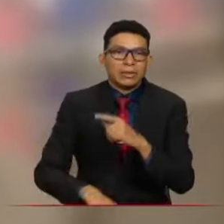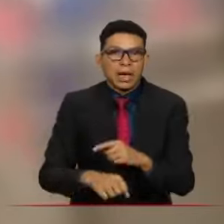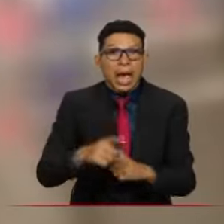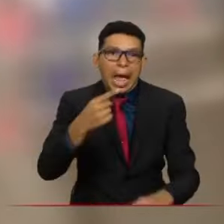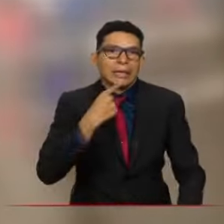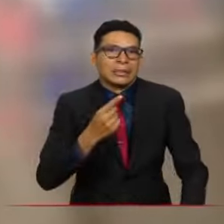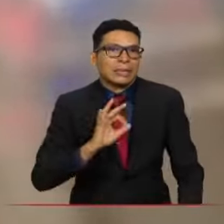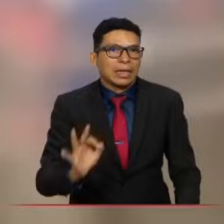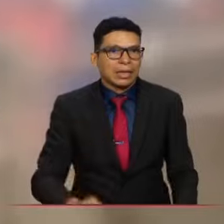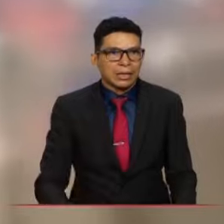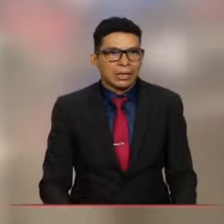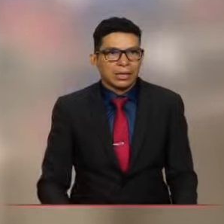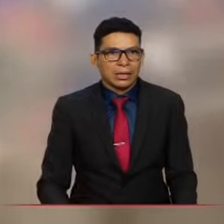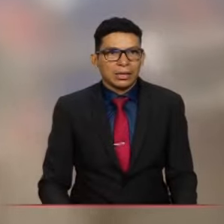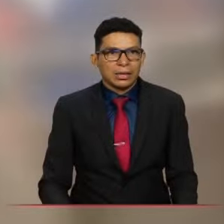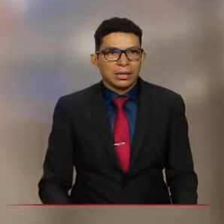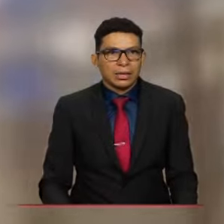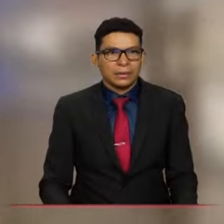dicen.